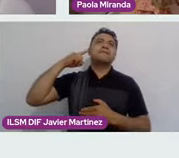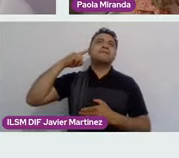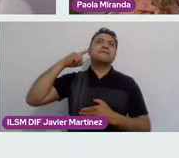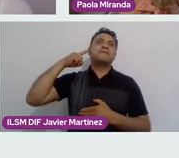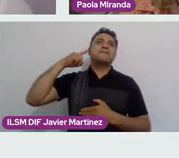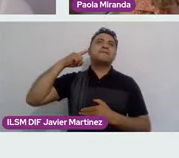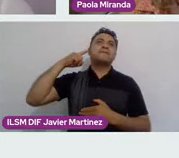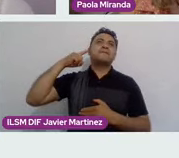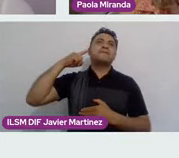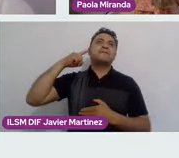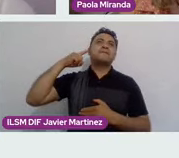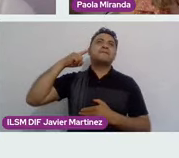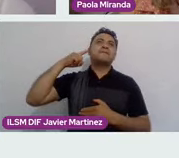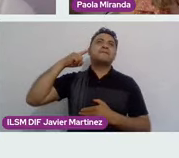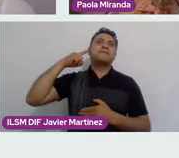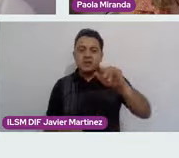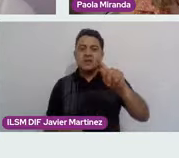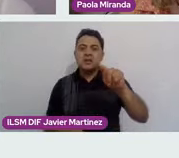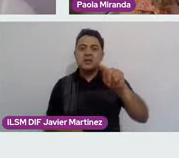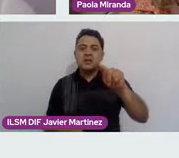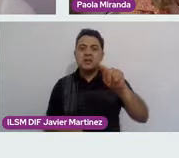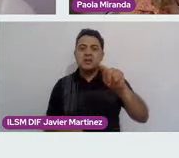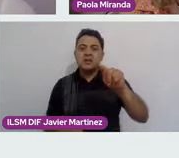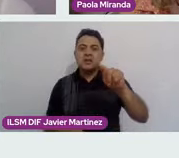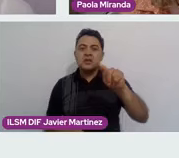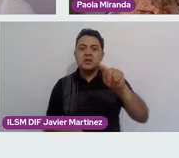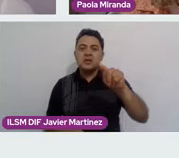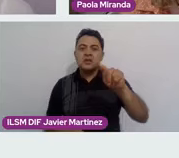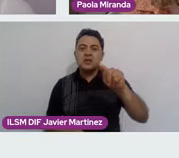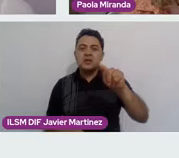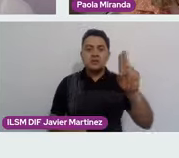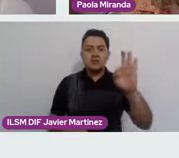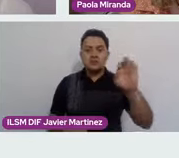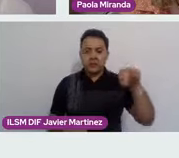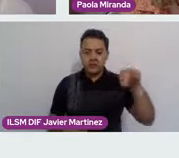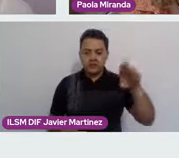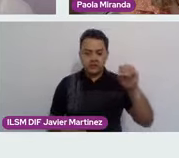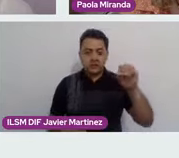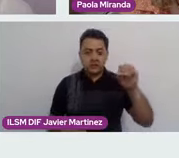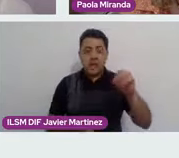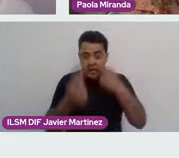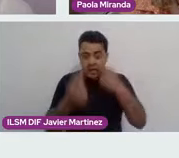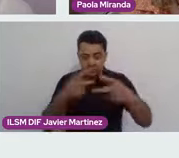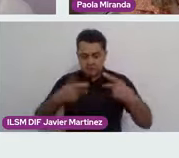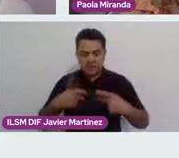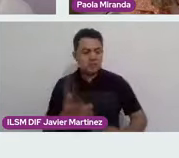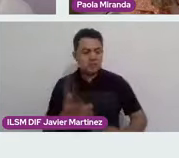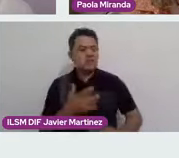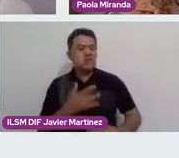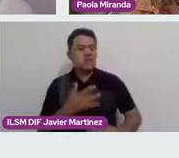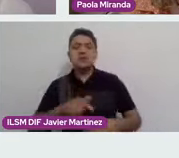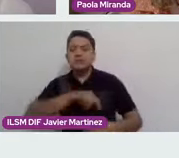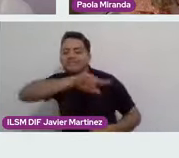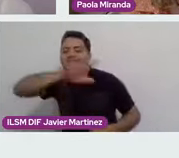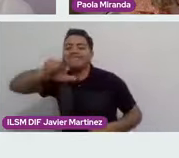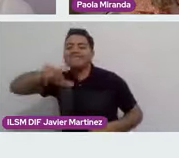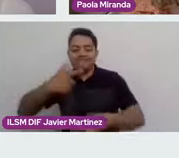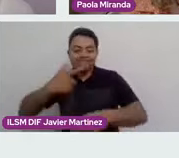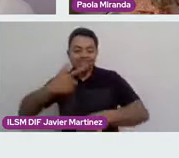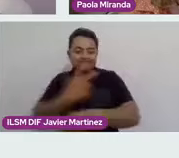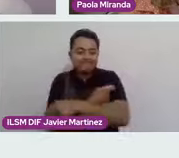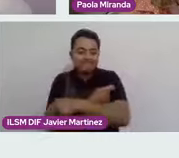¿sí? Recordemos que las vacunas pues están en etapa experimental, un milagro de la ciencia, una vacuna que se obtuvo